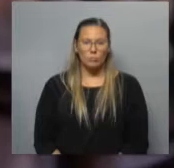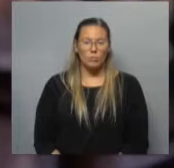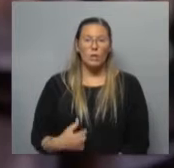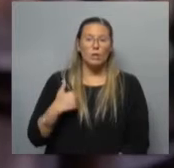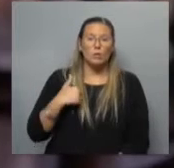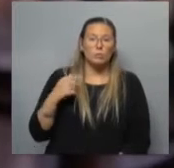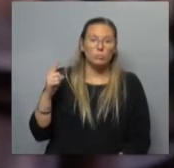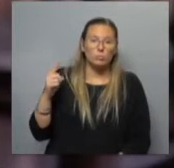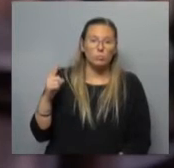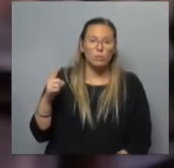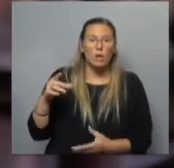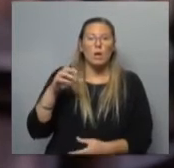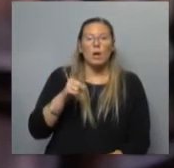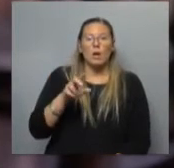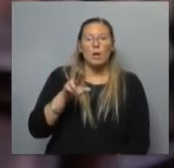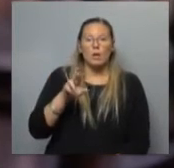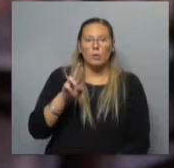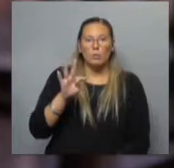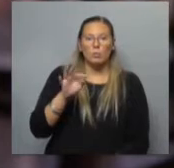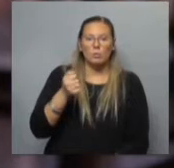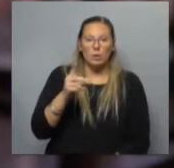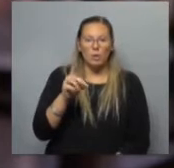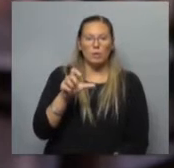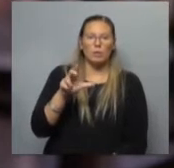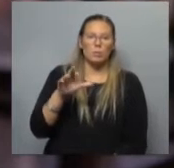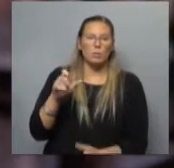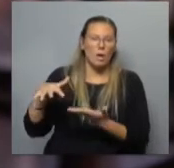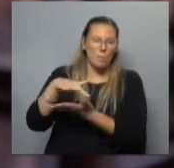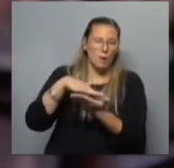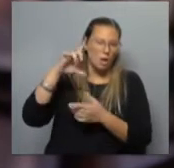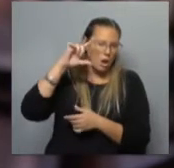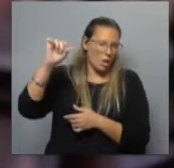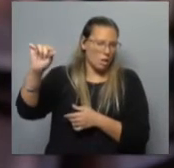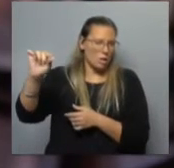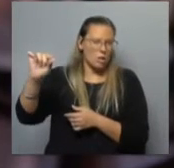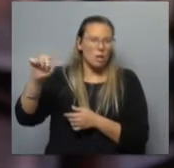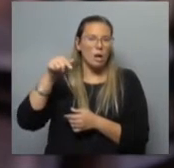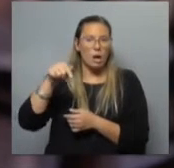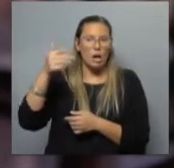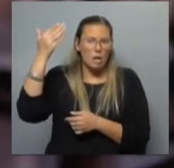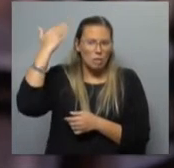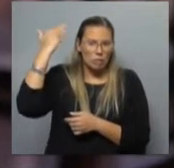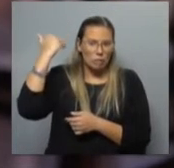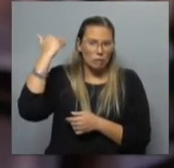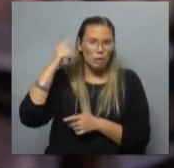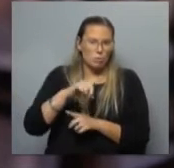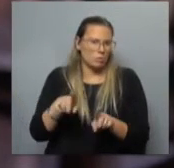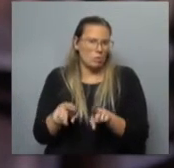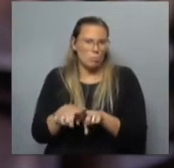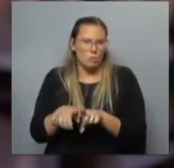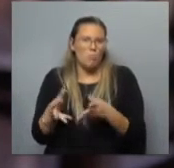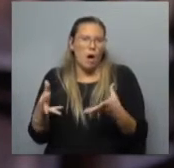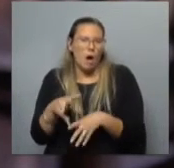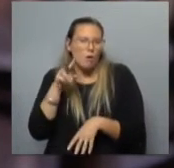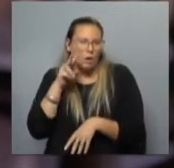Yo vengo desde la Gruta de Lourdes, barrio de la periferia, donde en aquellos tiempos no era lo mismo que se ve